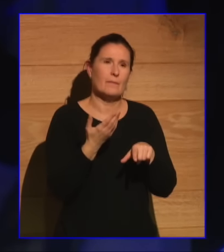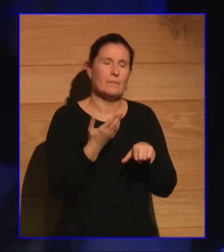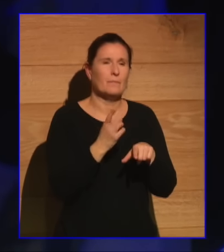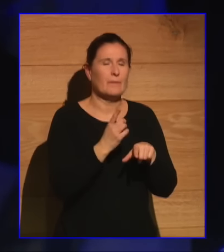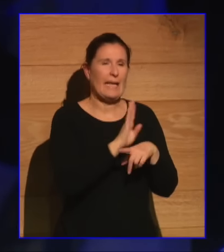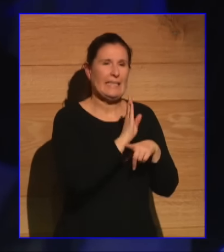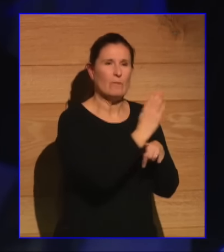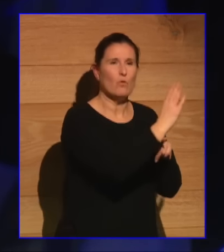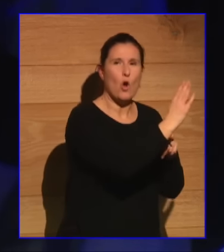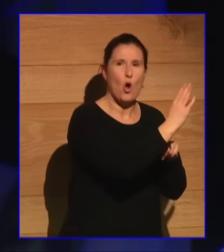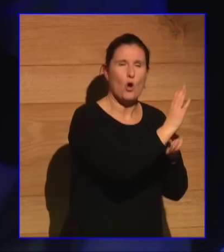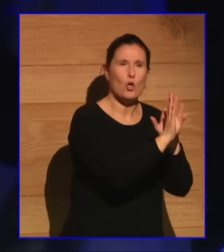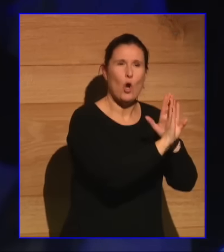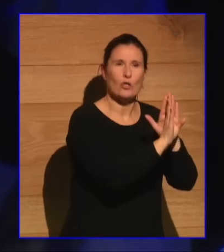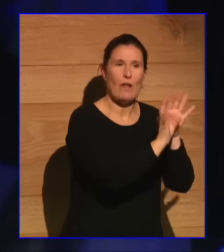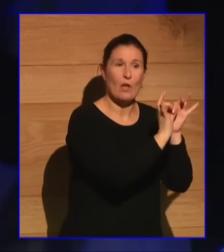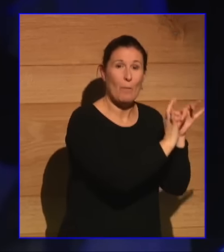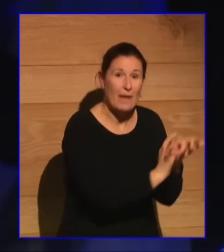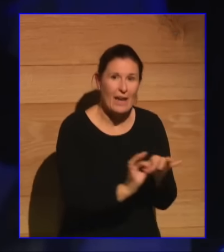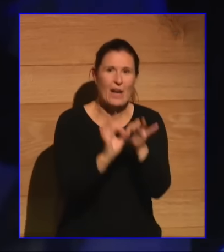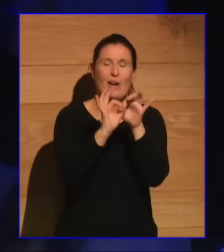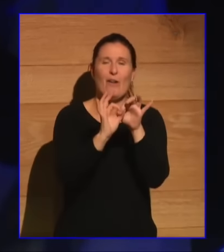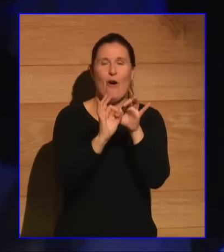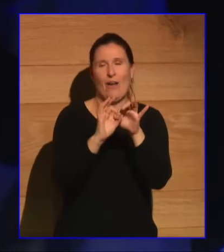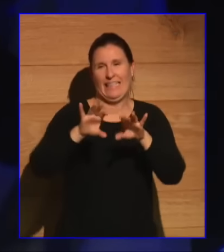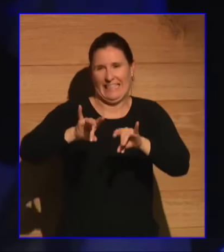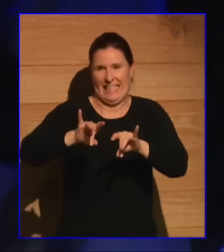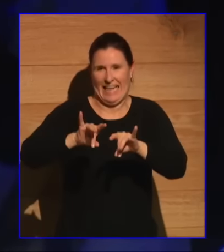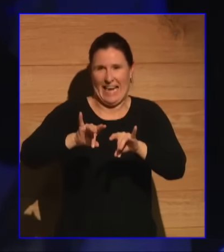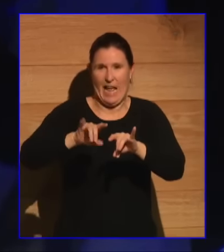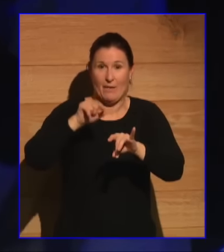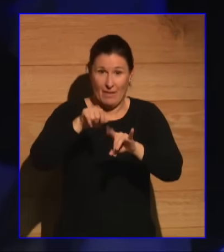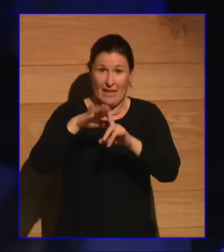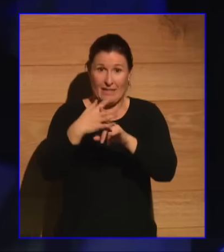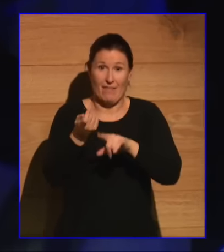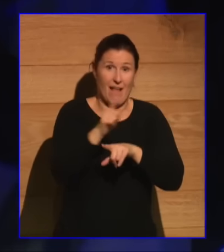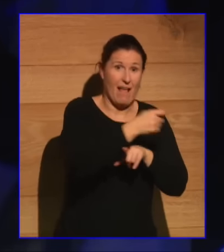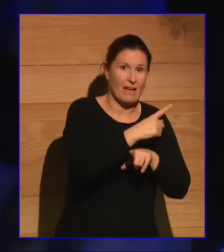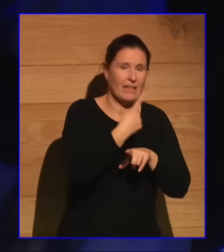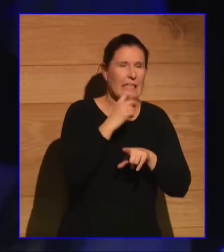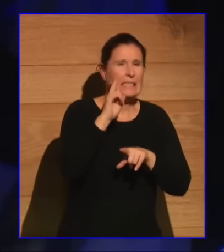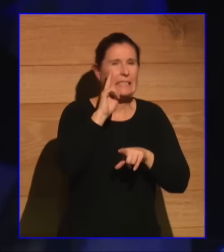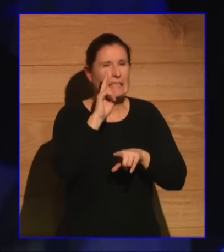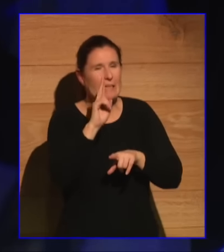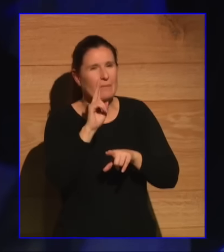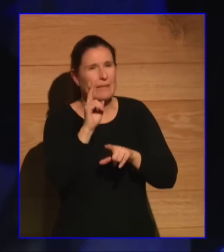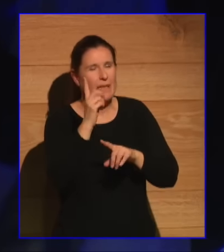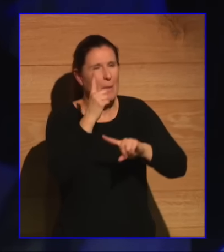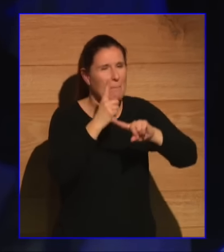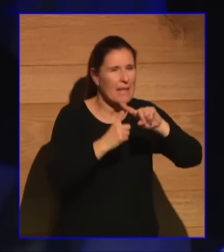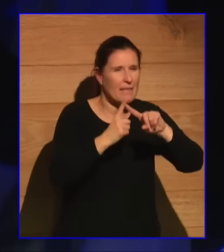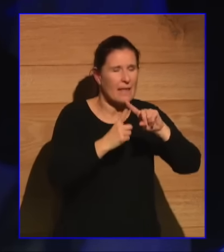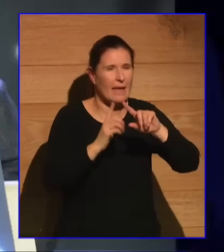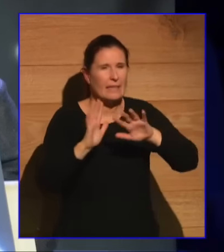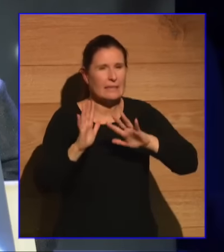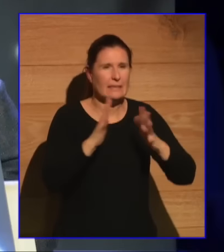remake de Tiburón en tierra firme, ¿no? Yo creo que en esa escena es donde más se ve, ¿no? El no mostrar y el conseguir el terror precisamente.